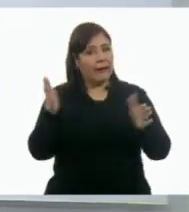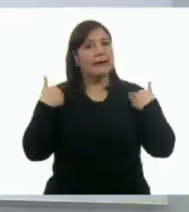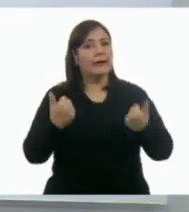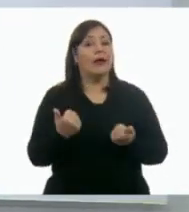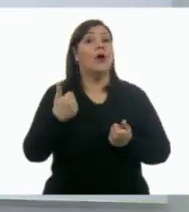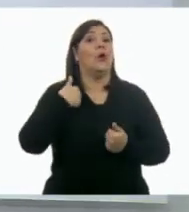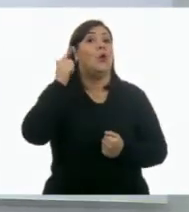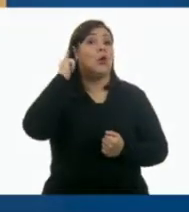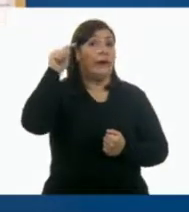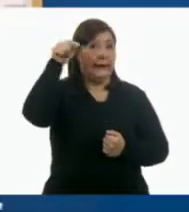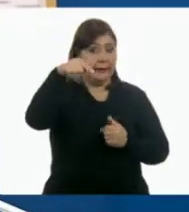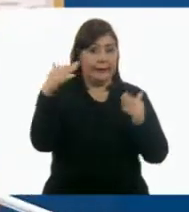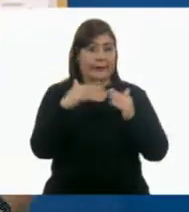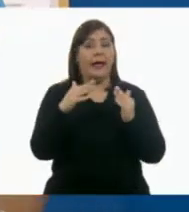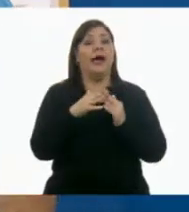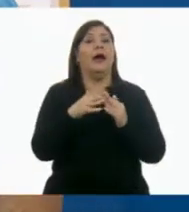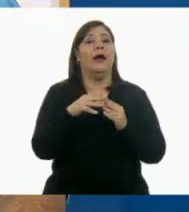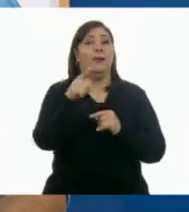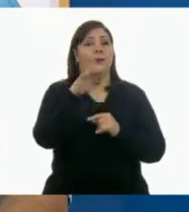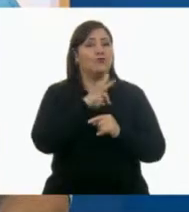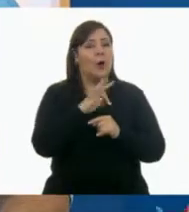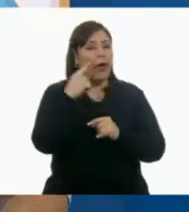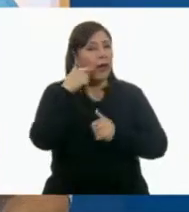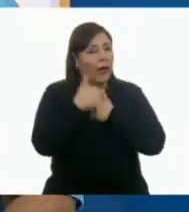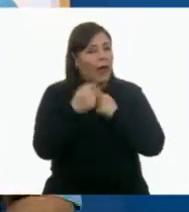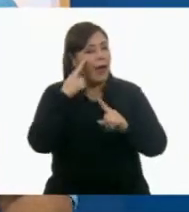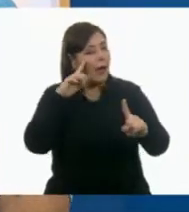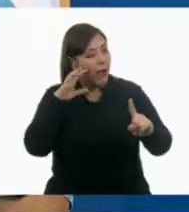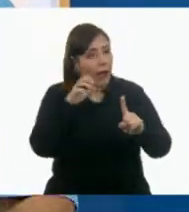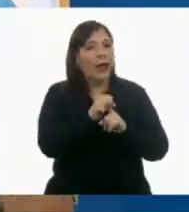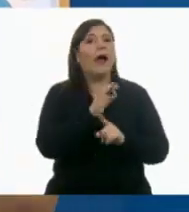casa el reto haya quedado de una vez